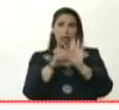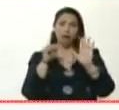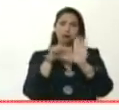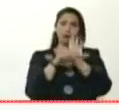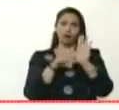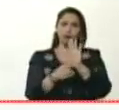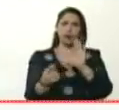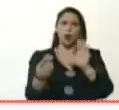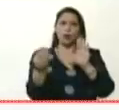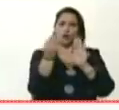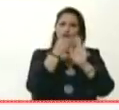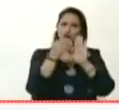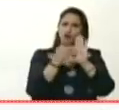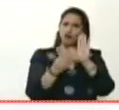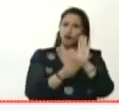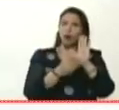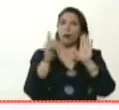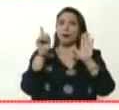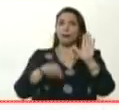eso al presidente.